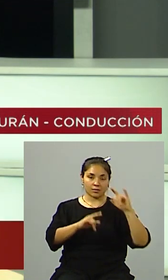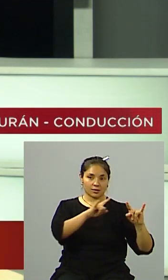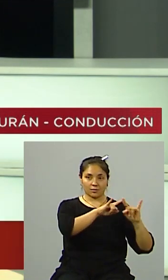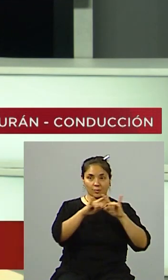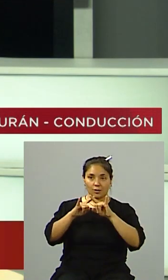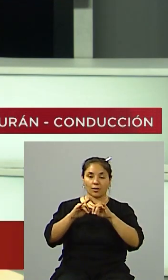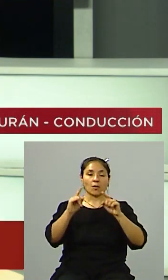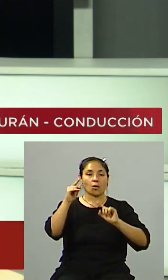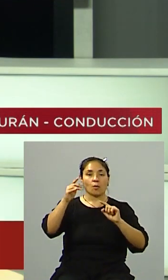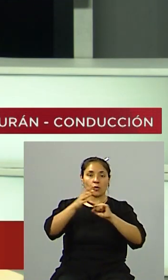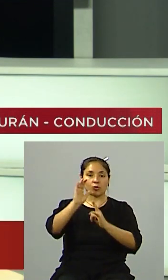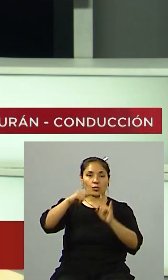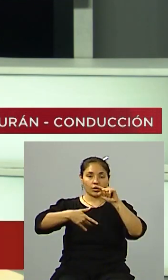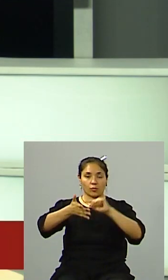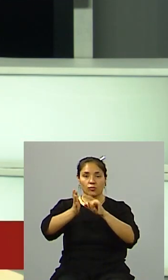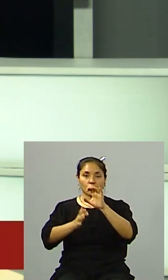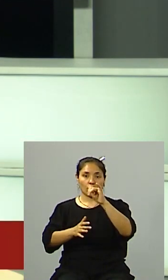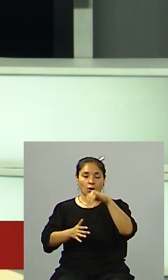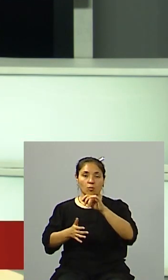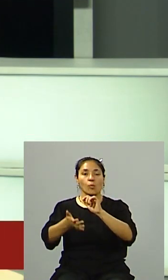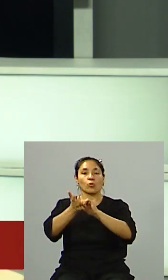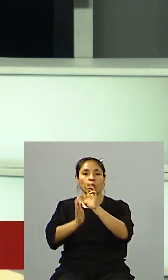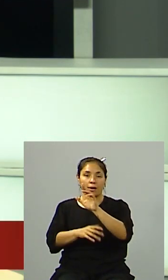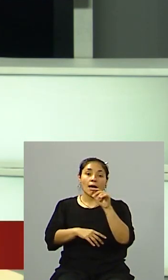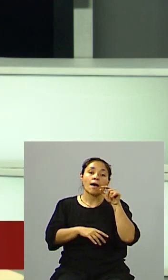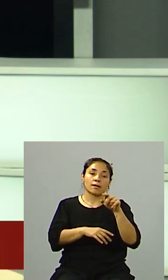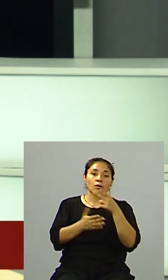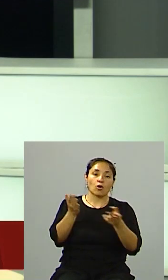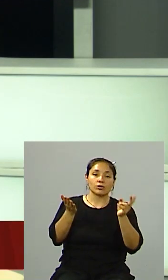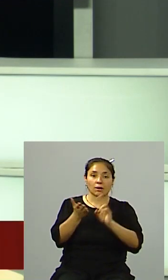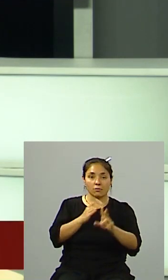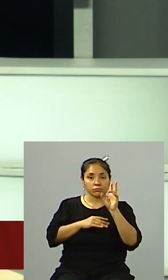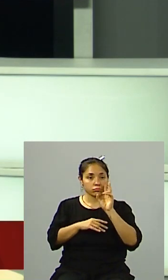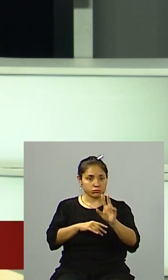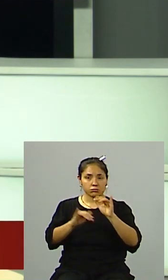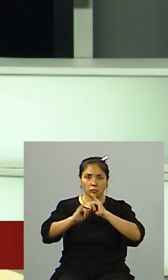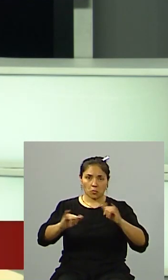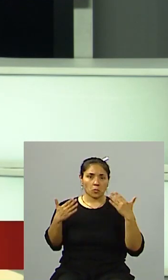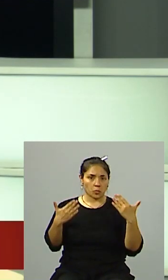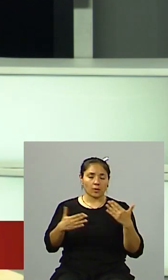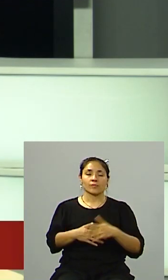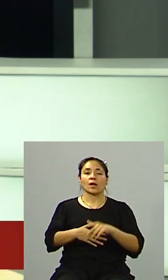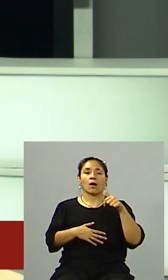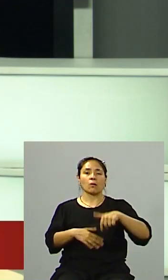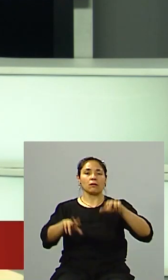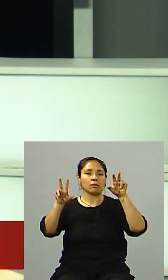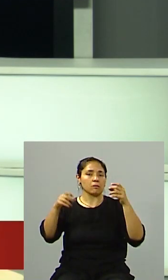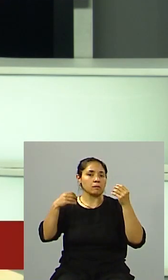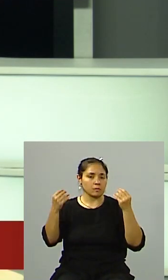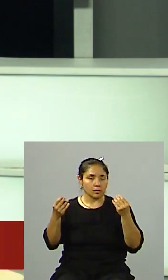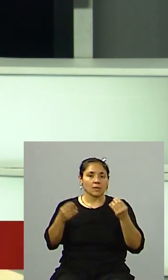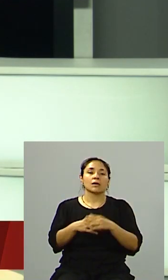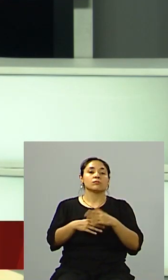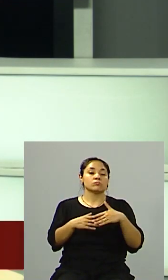www.unidiversidad.com.ar pueden volver a ver el programa. Nos vamos a meter en esto que estamos viviendo los argentinos, que es el último tramo de la campaña pensando ya